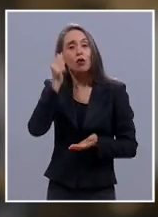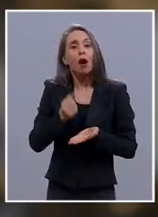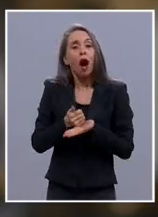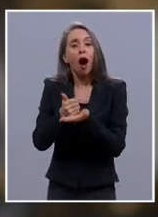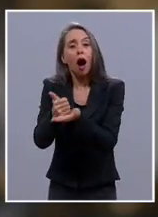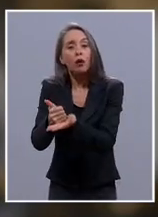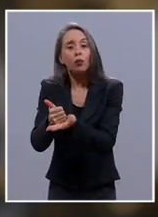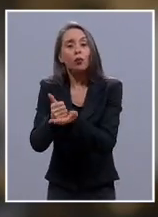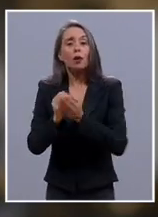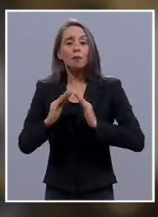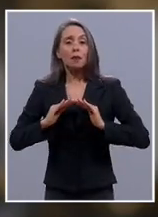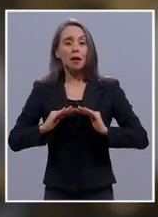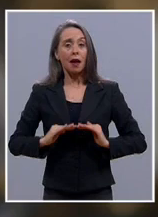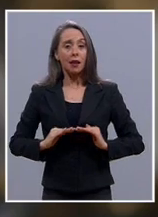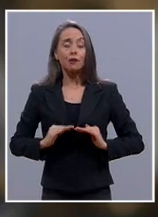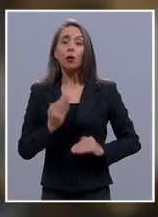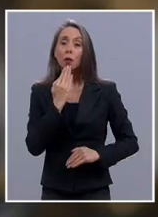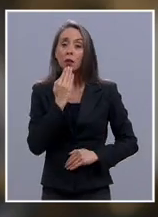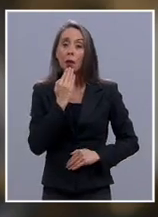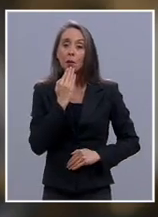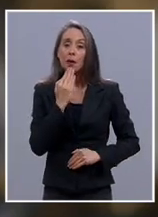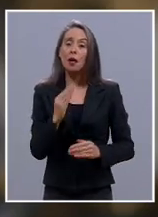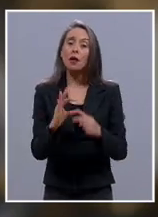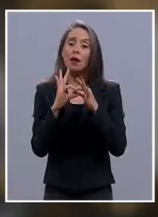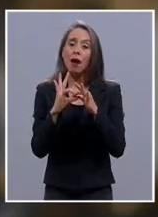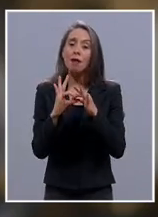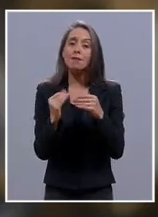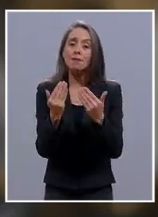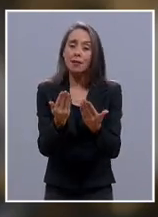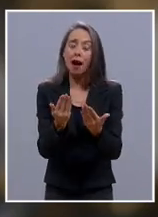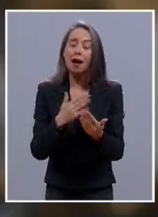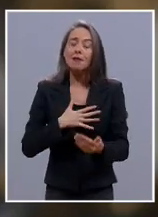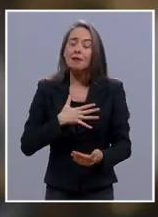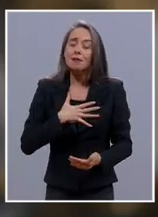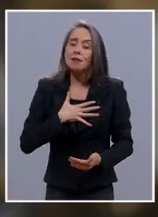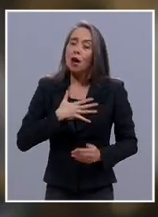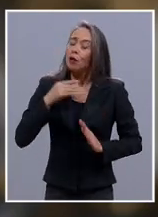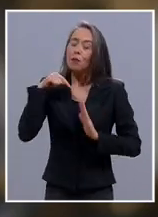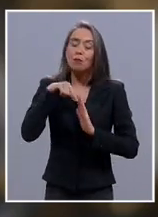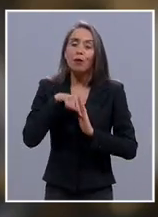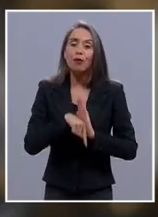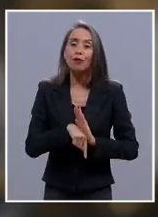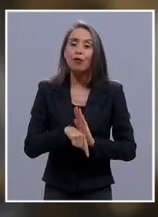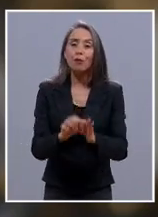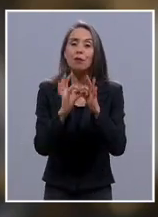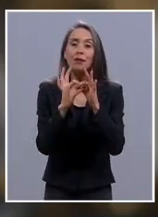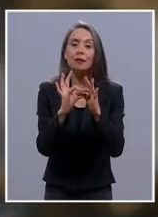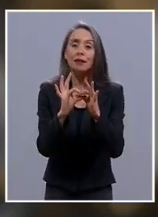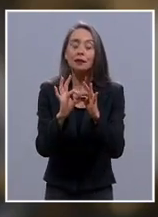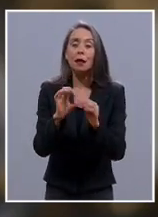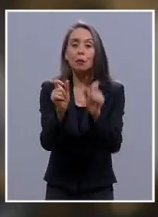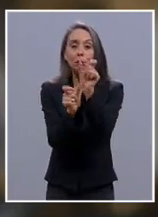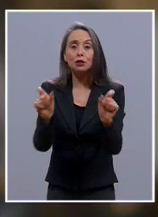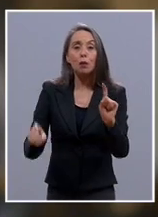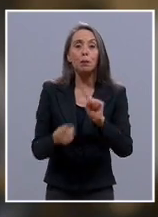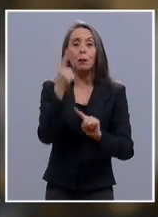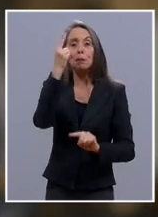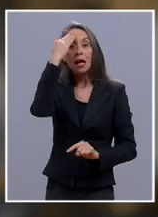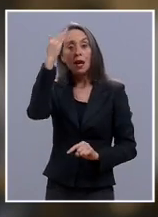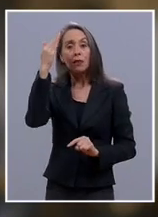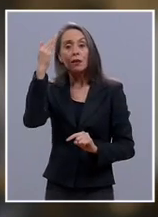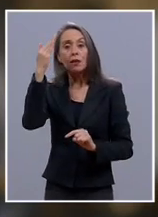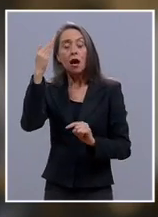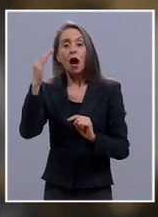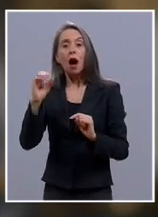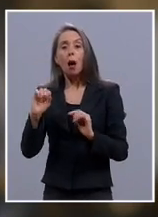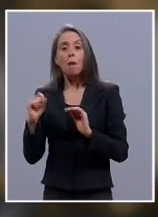alivio también quiero agradecer sentidamente y profundamente a quienes desde el primer día han estado en la